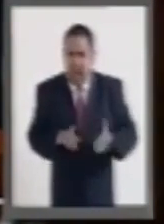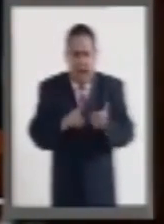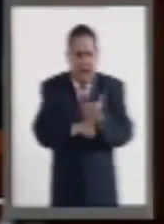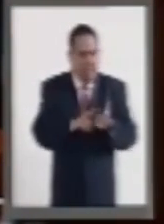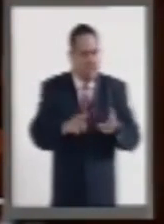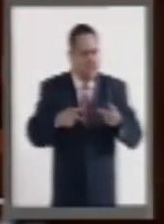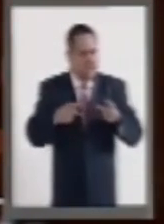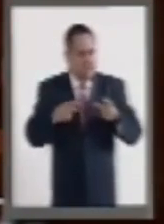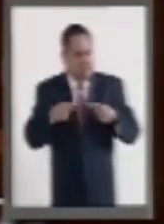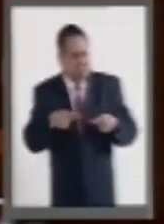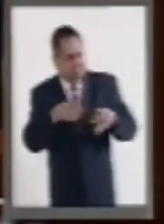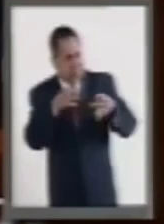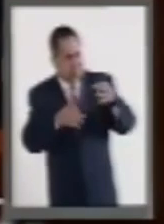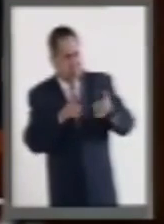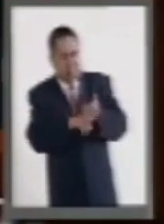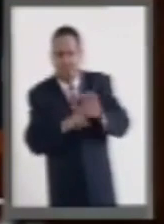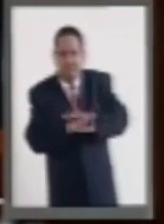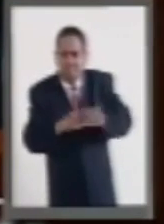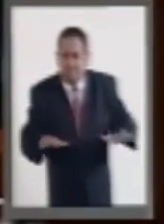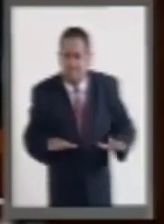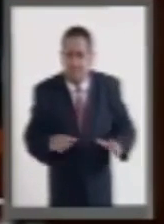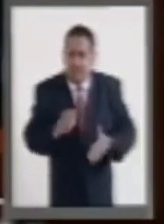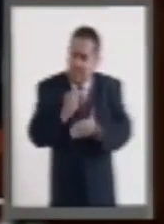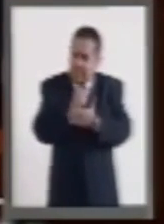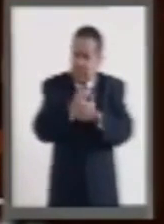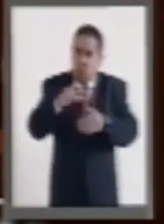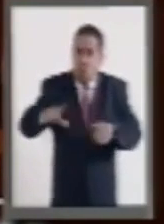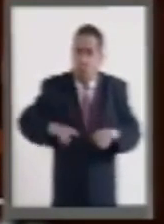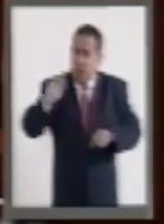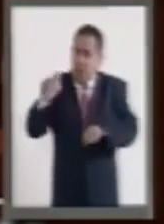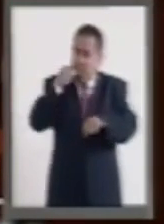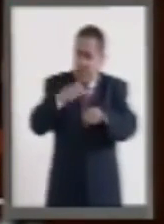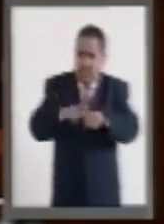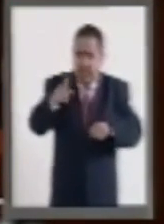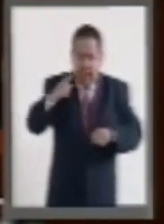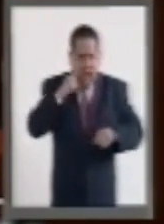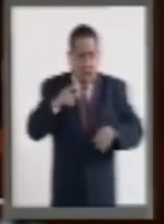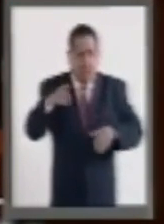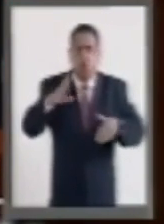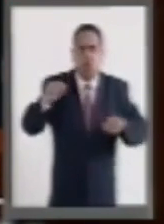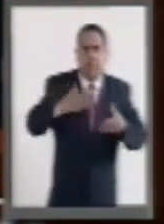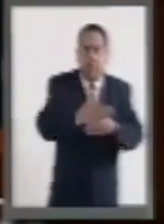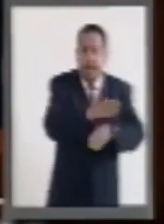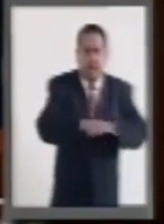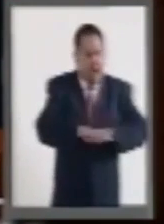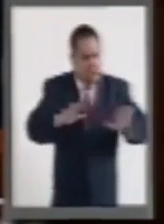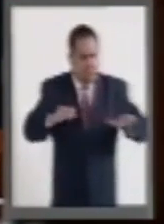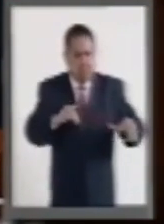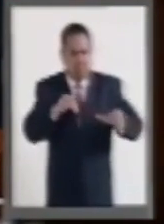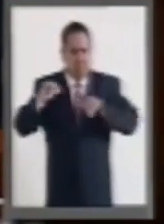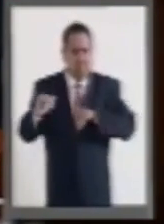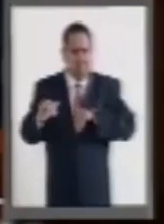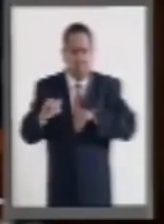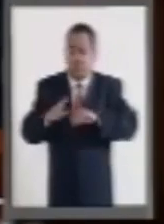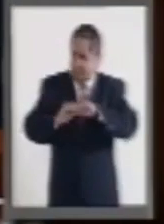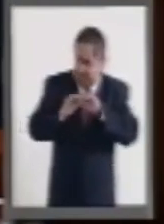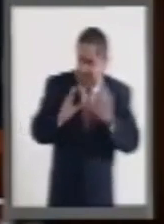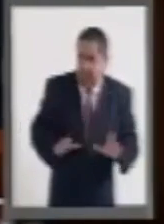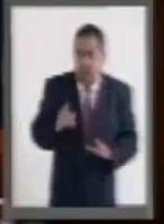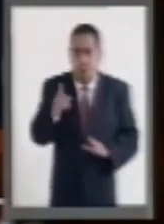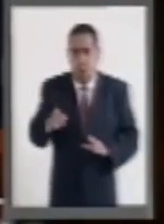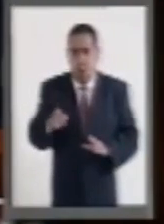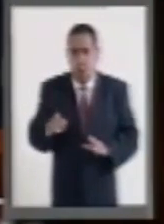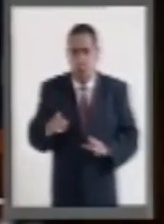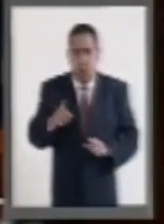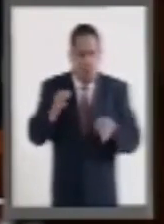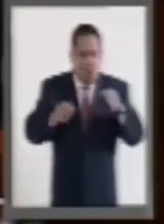Poder Judicial. Exigimos que el gobierno federal saque las manos de este proceso. Que quede claro, si no